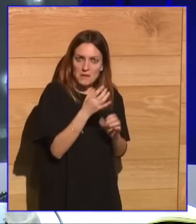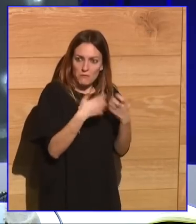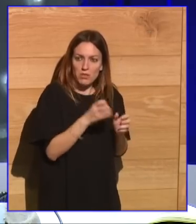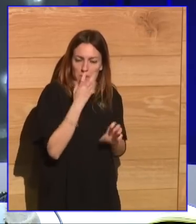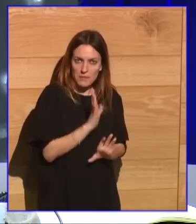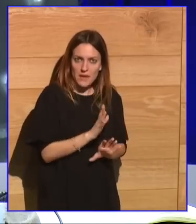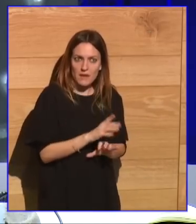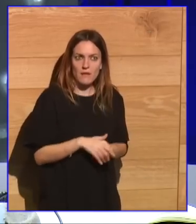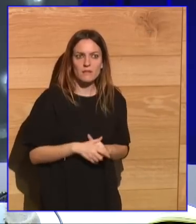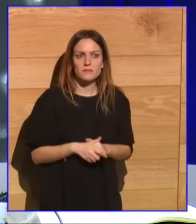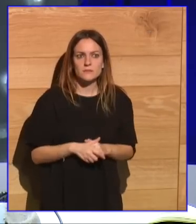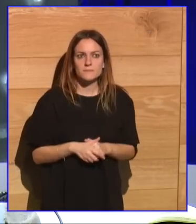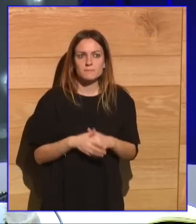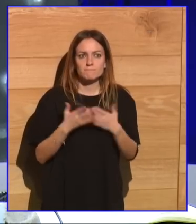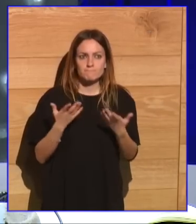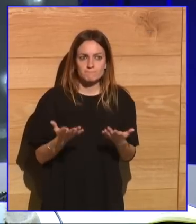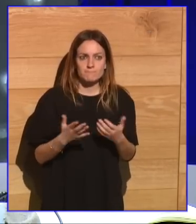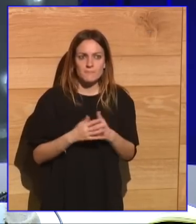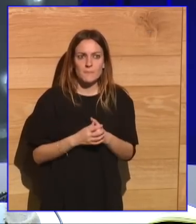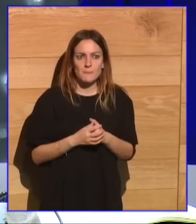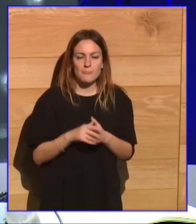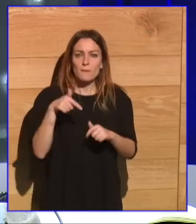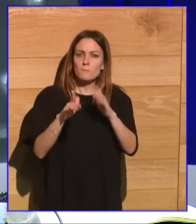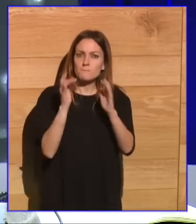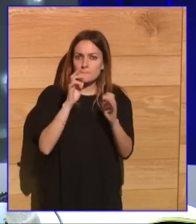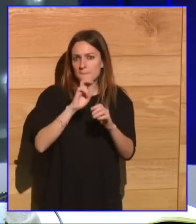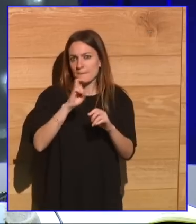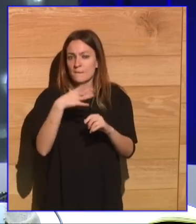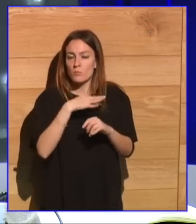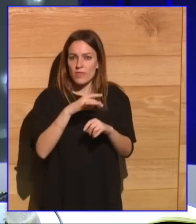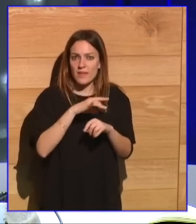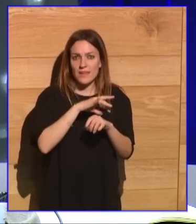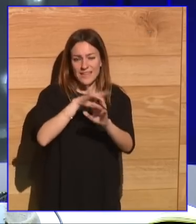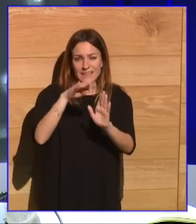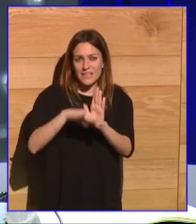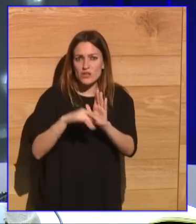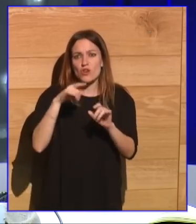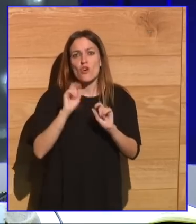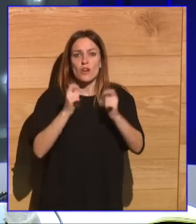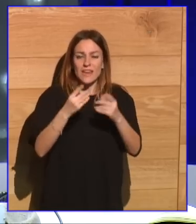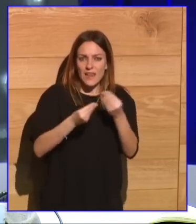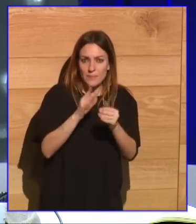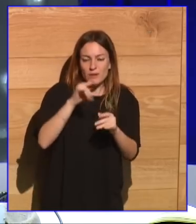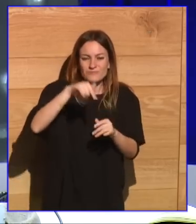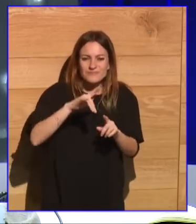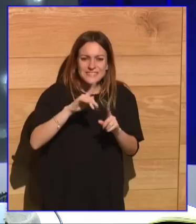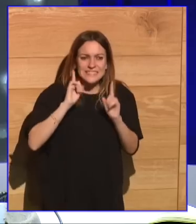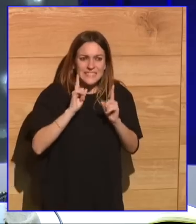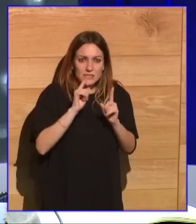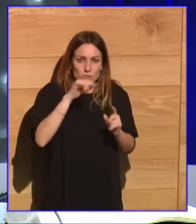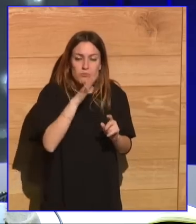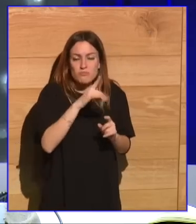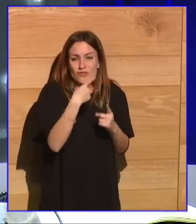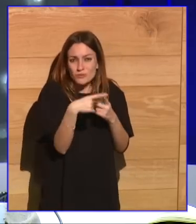es ex novo, desde el primer momento. En otro momento puede hacer un guión original y funcionar muchísimo mejor, pero en este caso, por las razones que